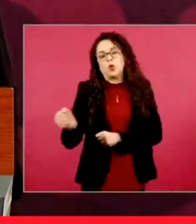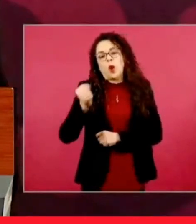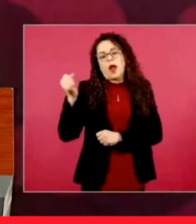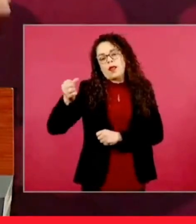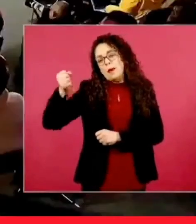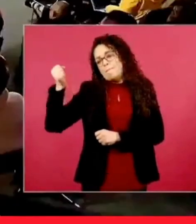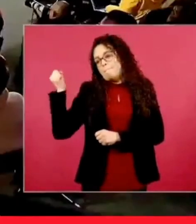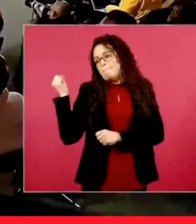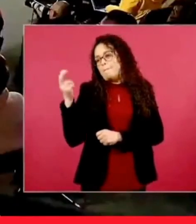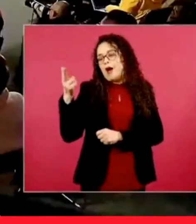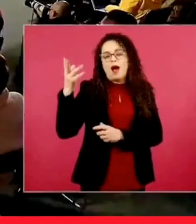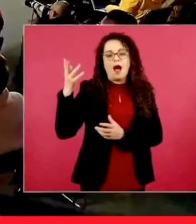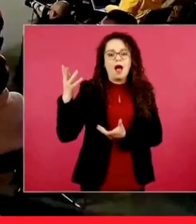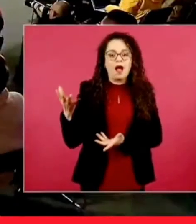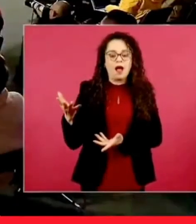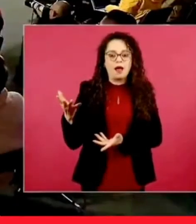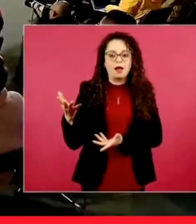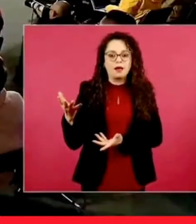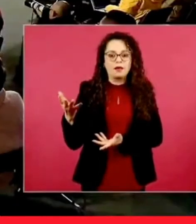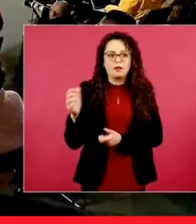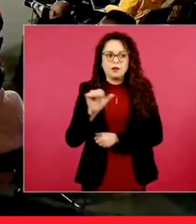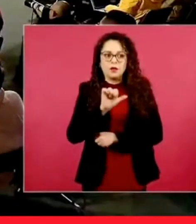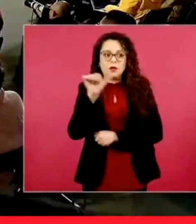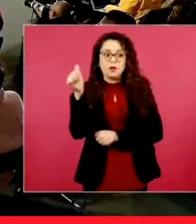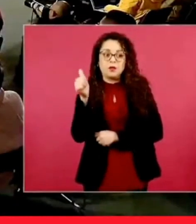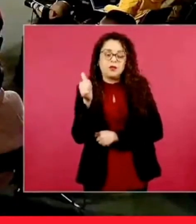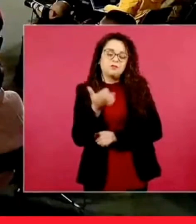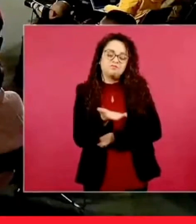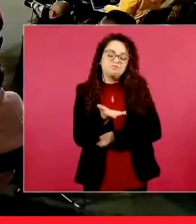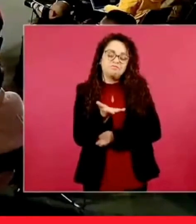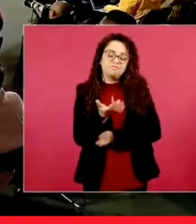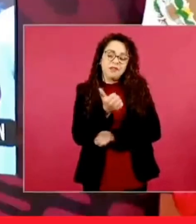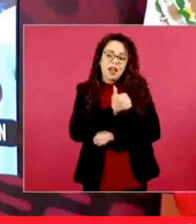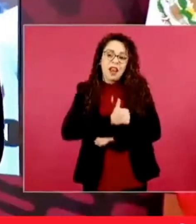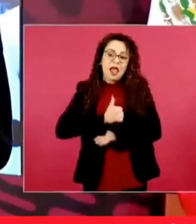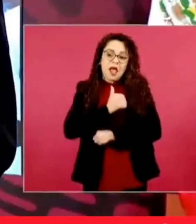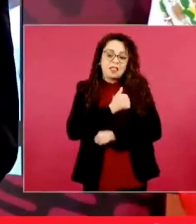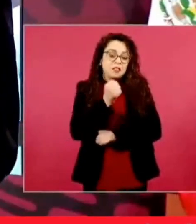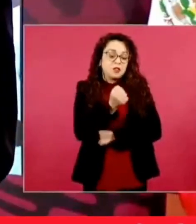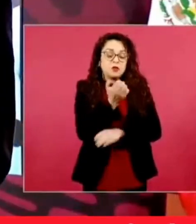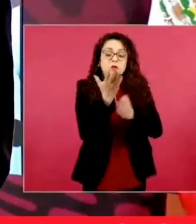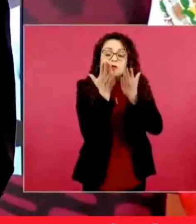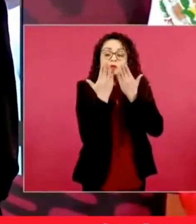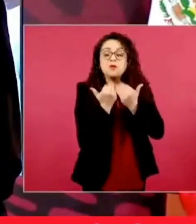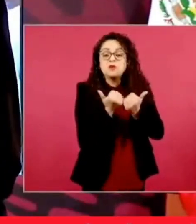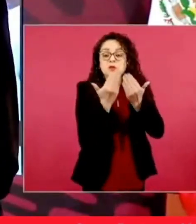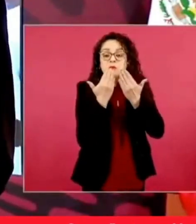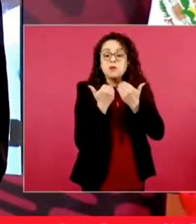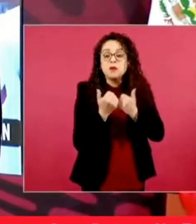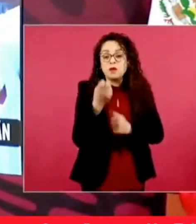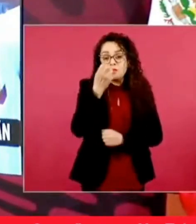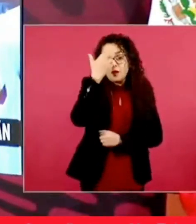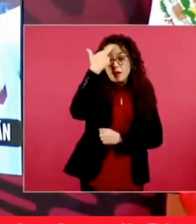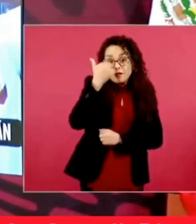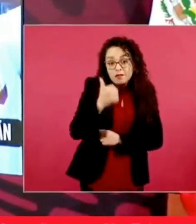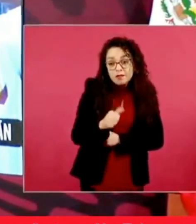y otros pues no tienen suerte, y por eso hay ricos y por eso hay